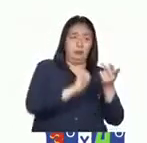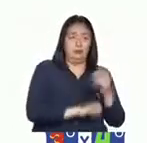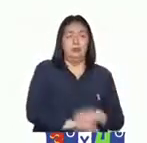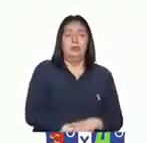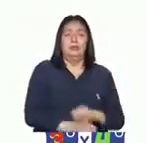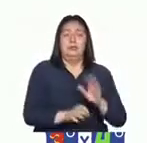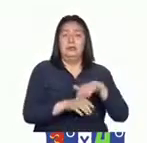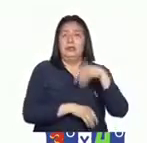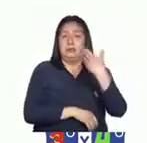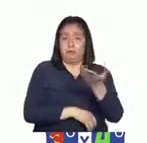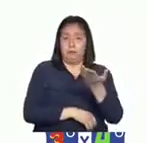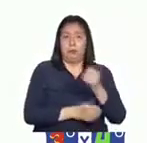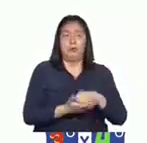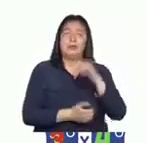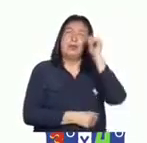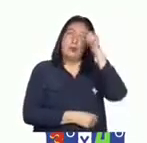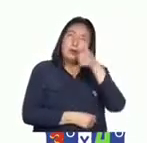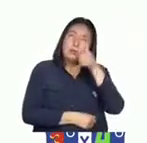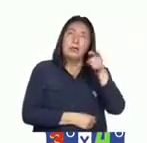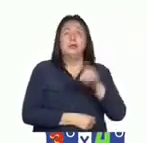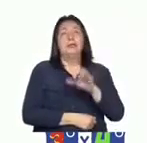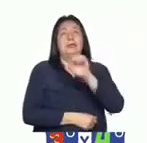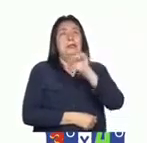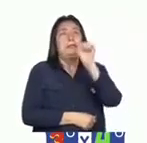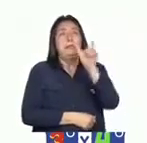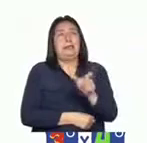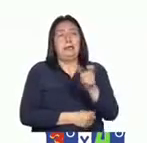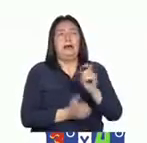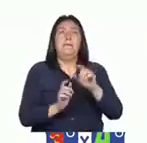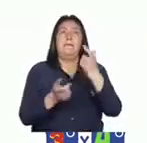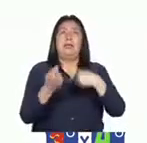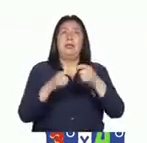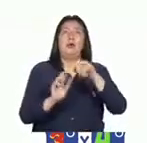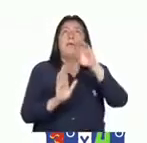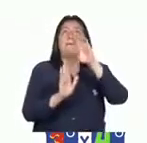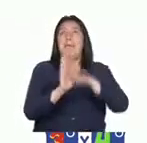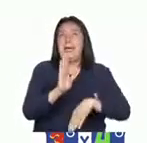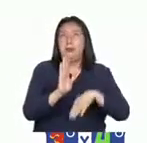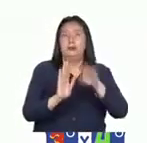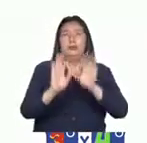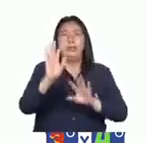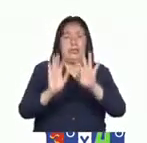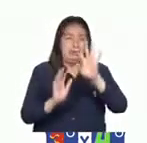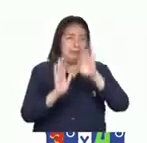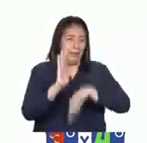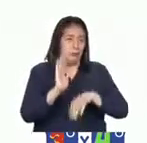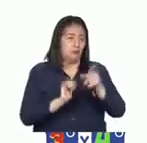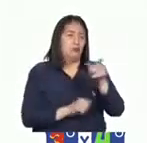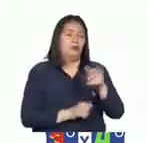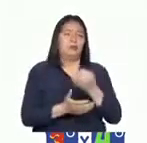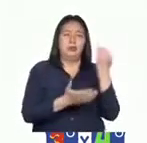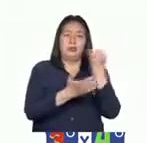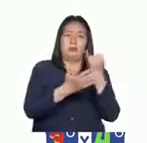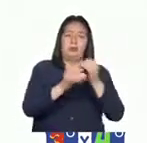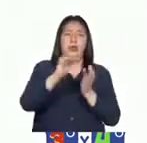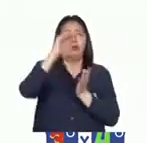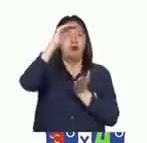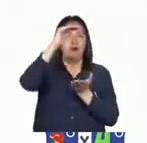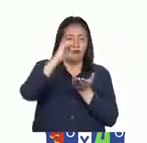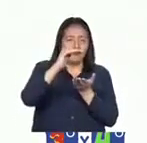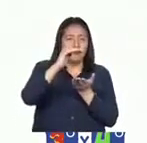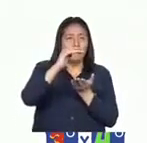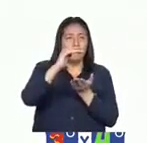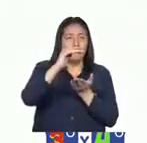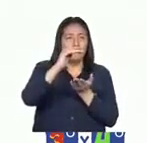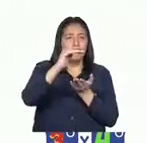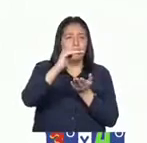Quilla. Luego recordaron que Sisa había vendido 15 fajas menos. Ellas dibujaron una barra